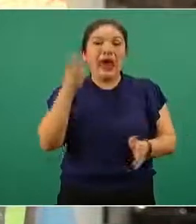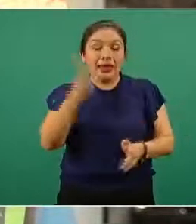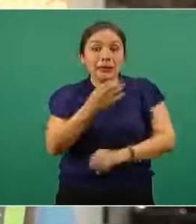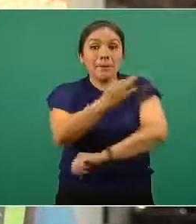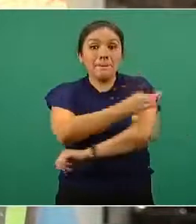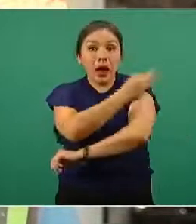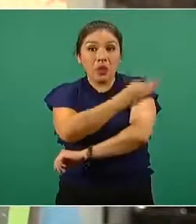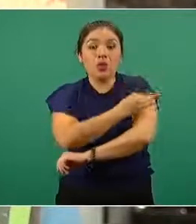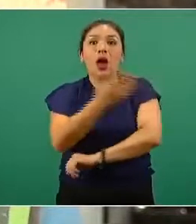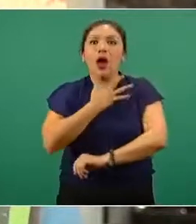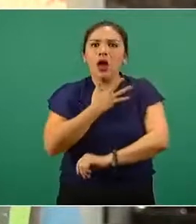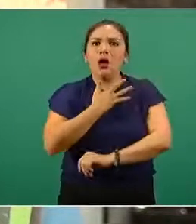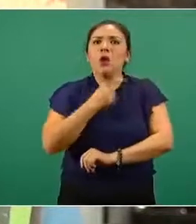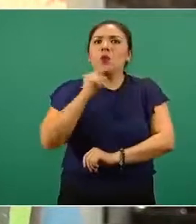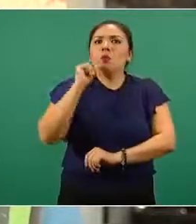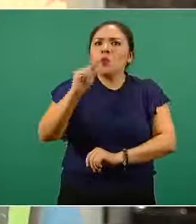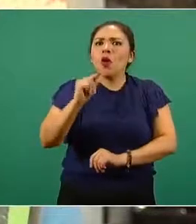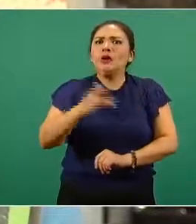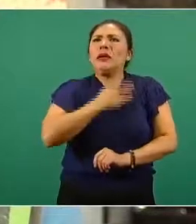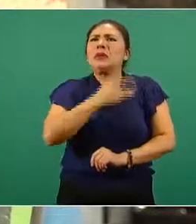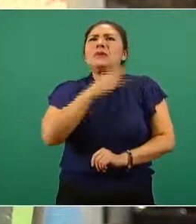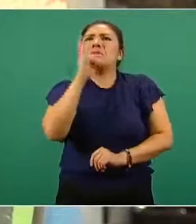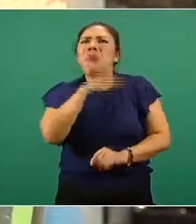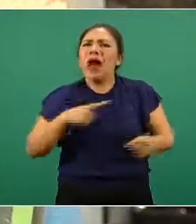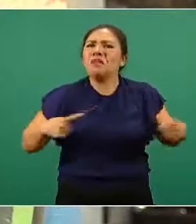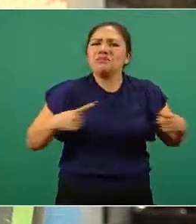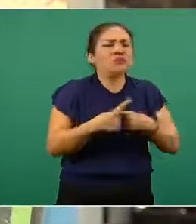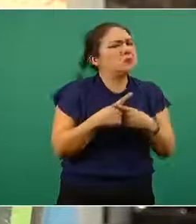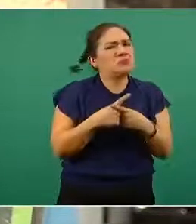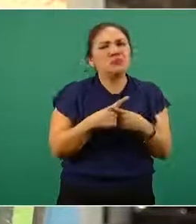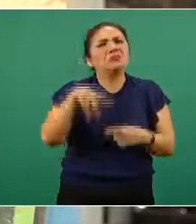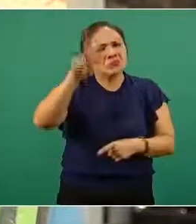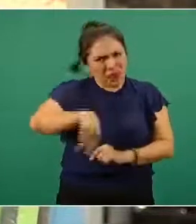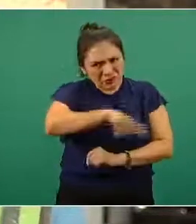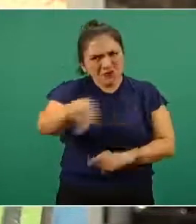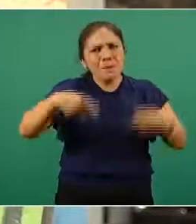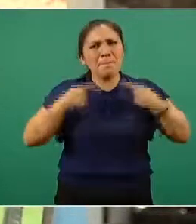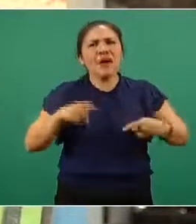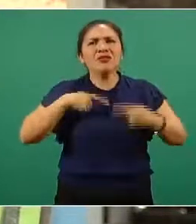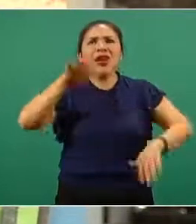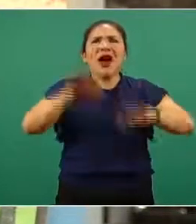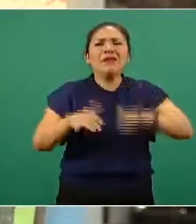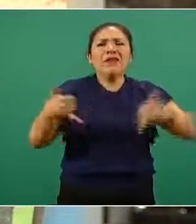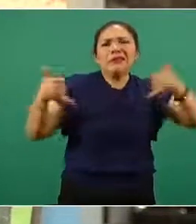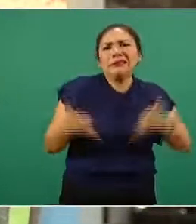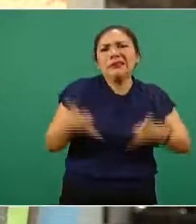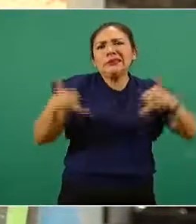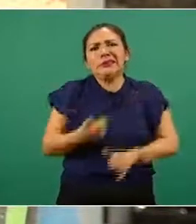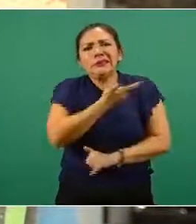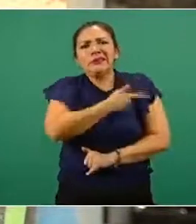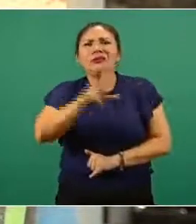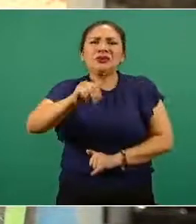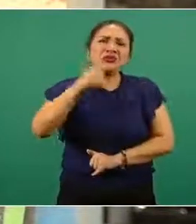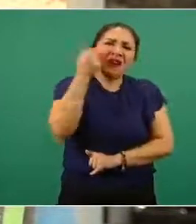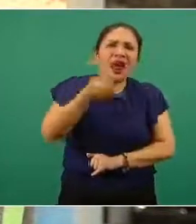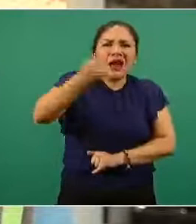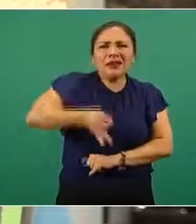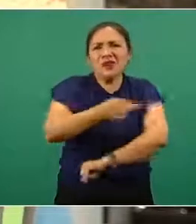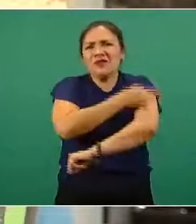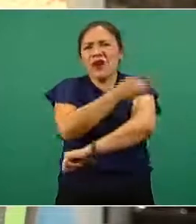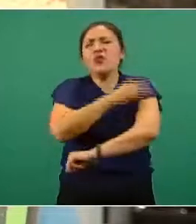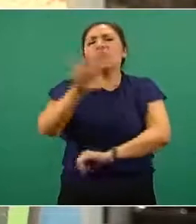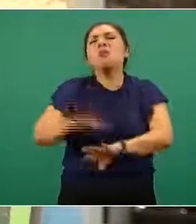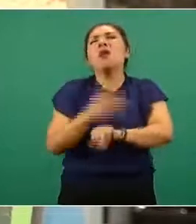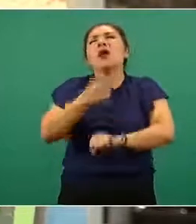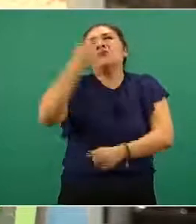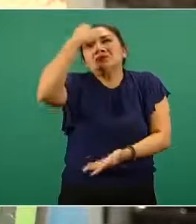vacuna tiene muy pocos efectos secundarios, cosa que la gente también, mucha gente es renuente y que no se deja vacunar porque cree